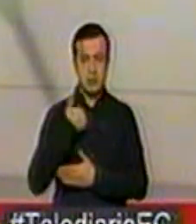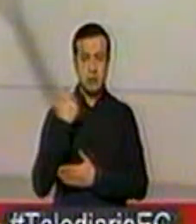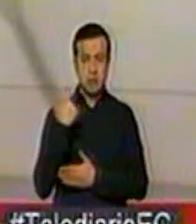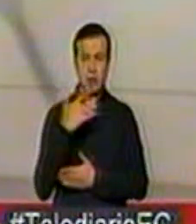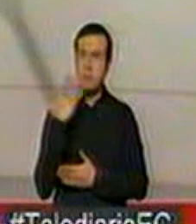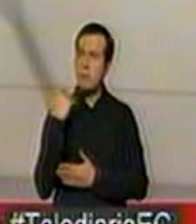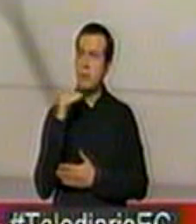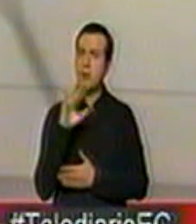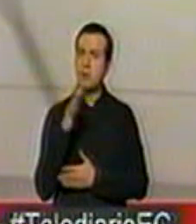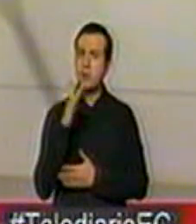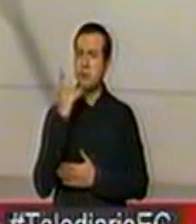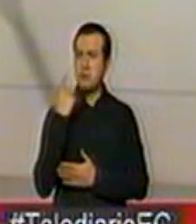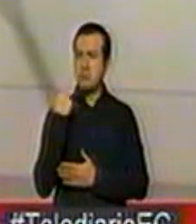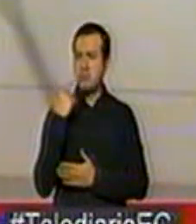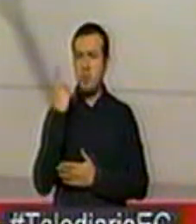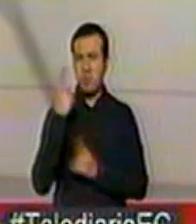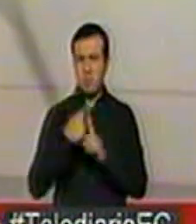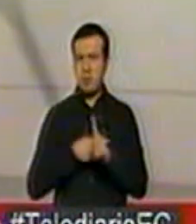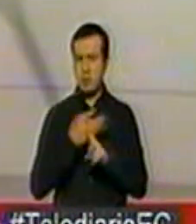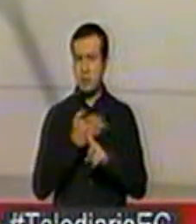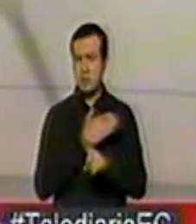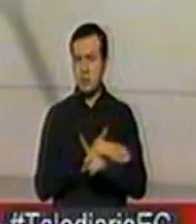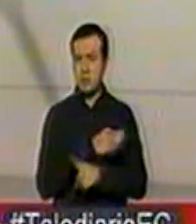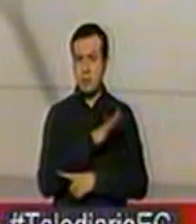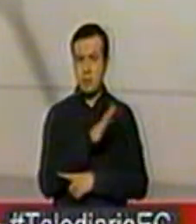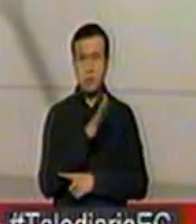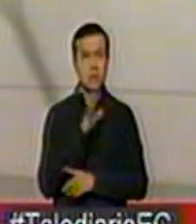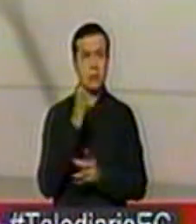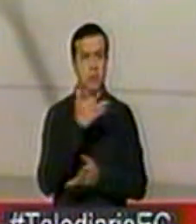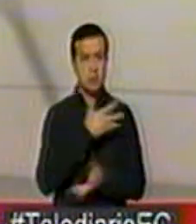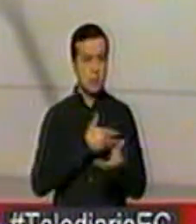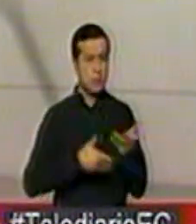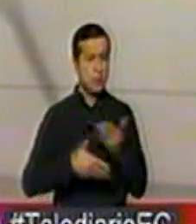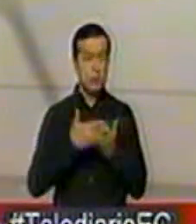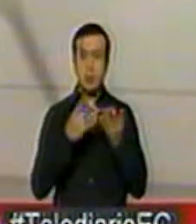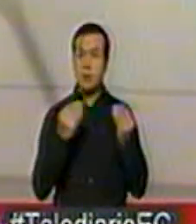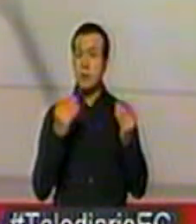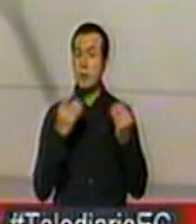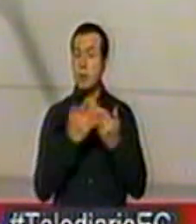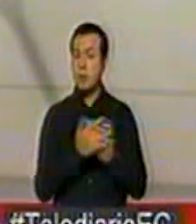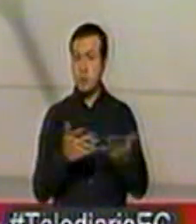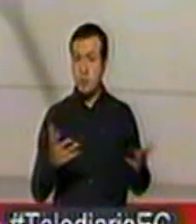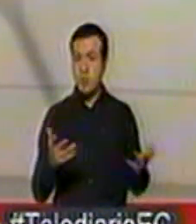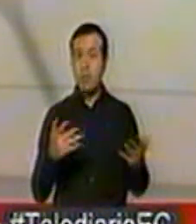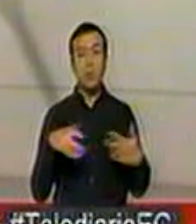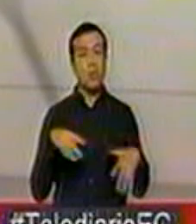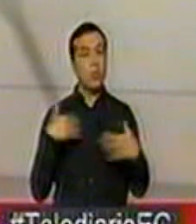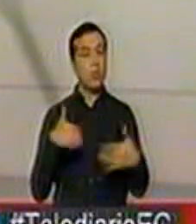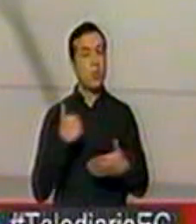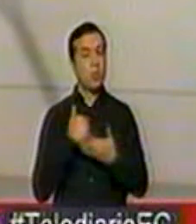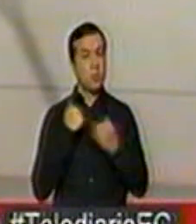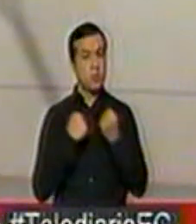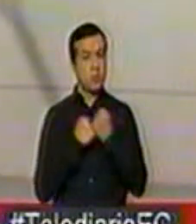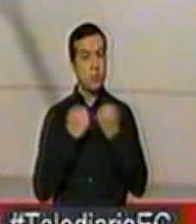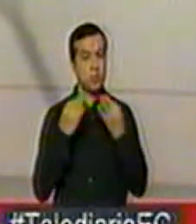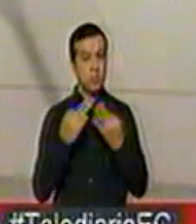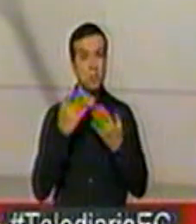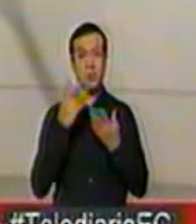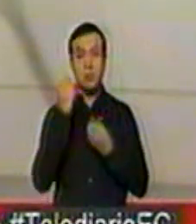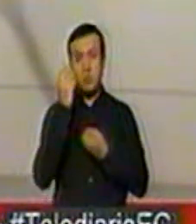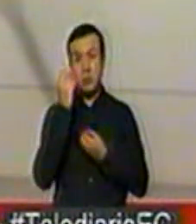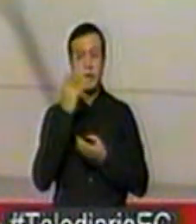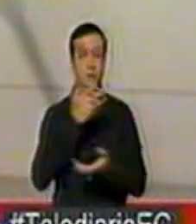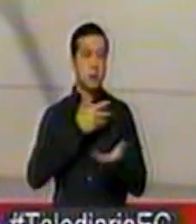hace pocas semanas, hace un mes más o menos, y esto realmente ha sido muy útil para poder intercambiar